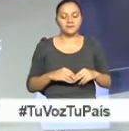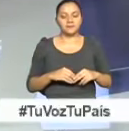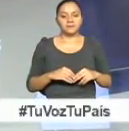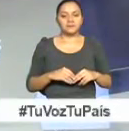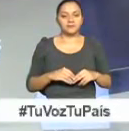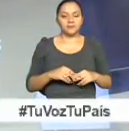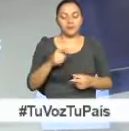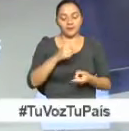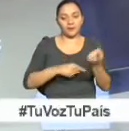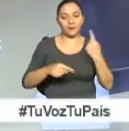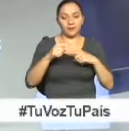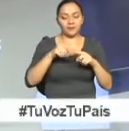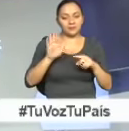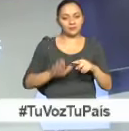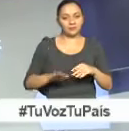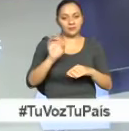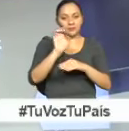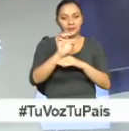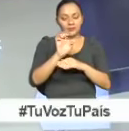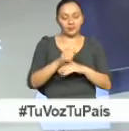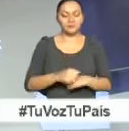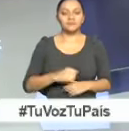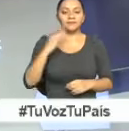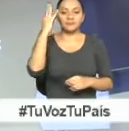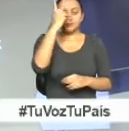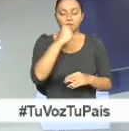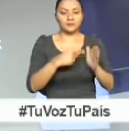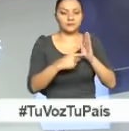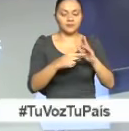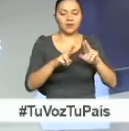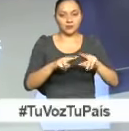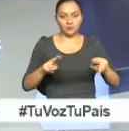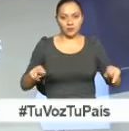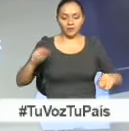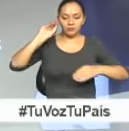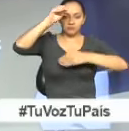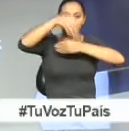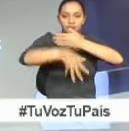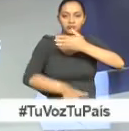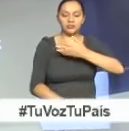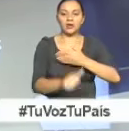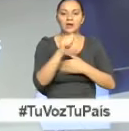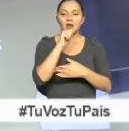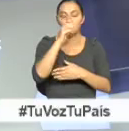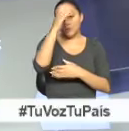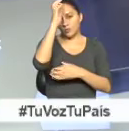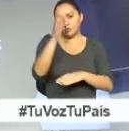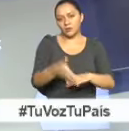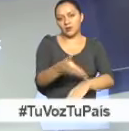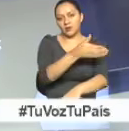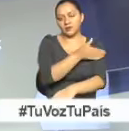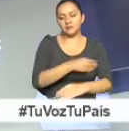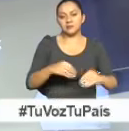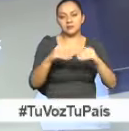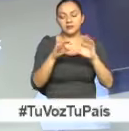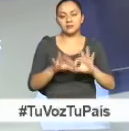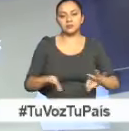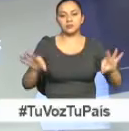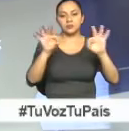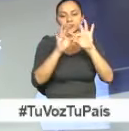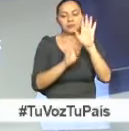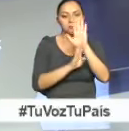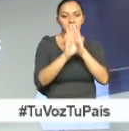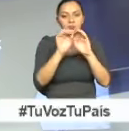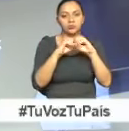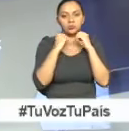Y regresando a las noticias nacionales, bellos paisajes, cascadas impresionantes, culturas ancestrales y un importante desarrollo